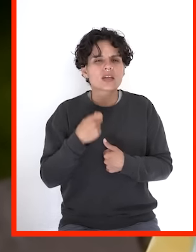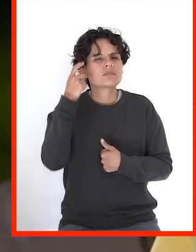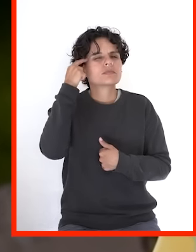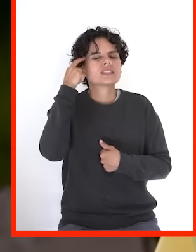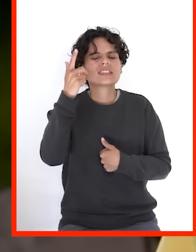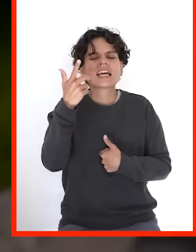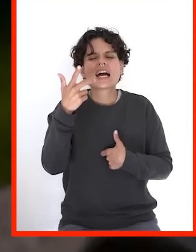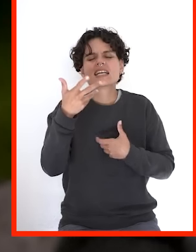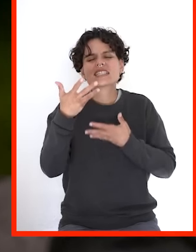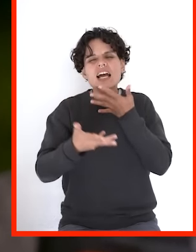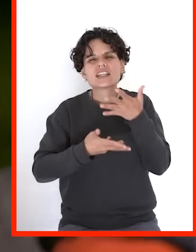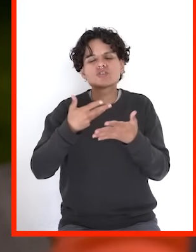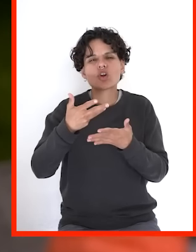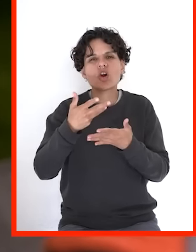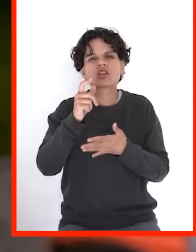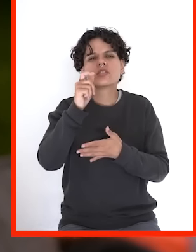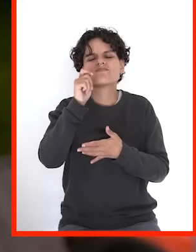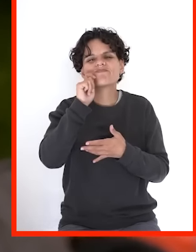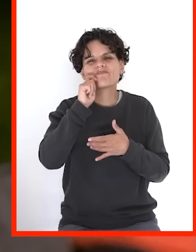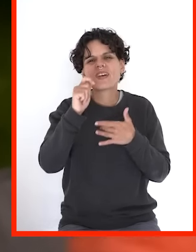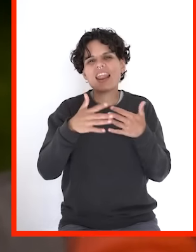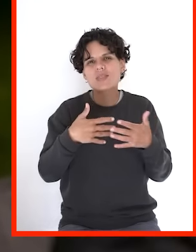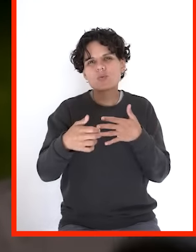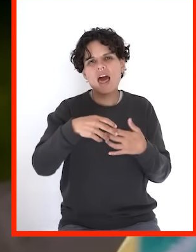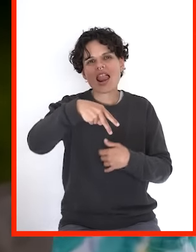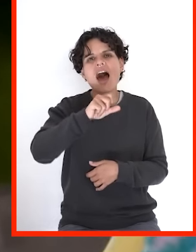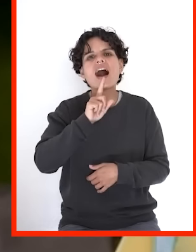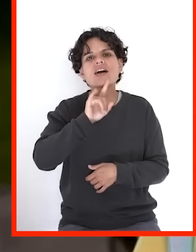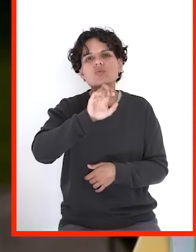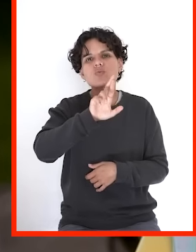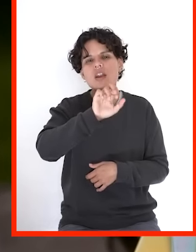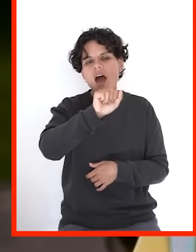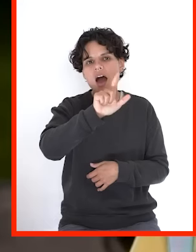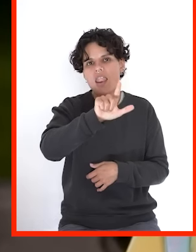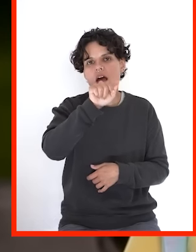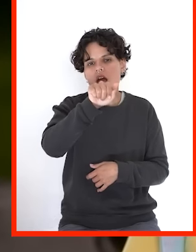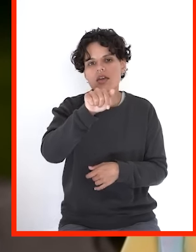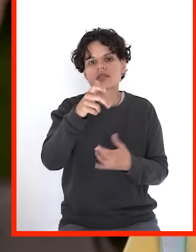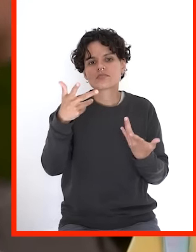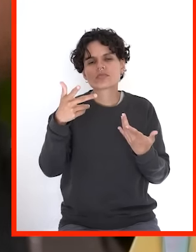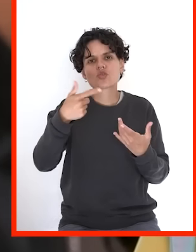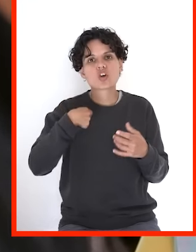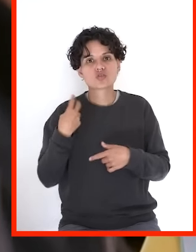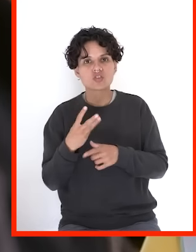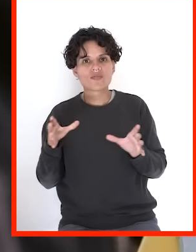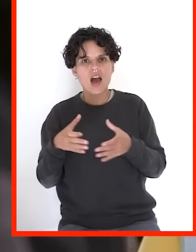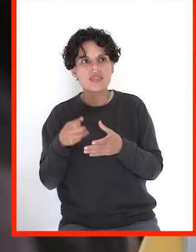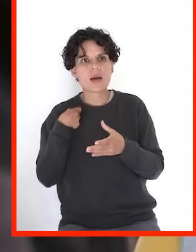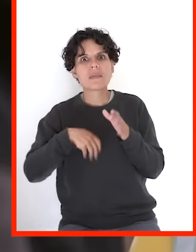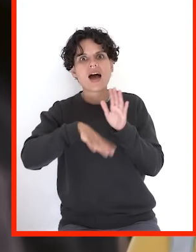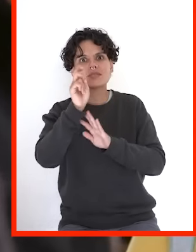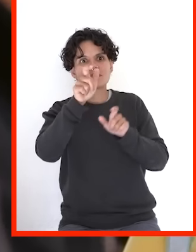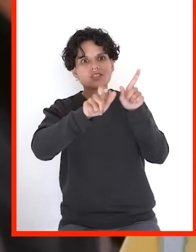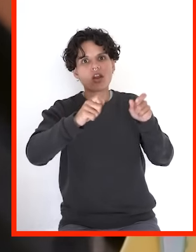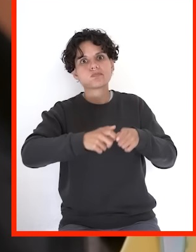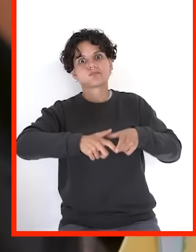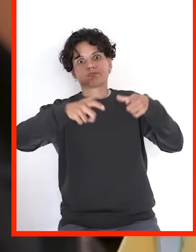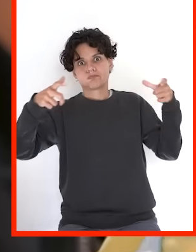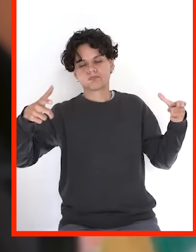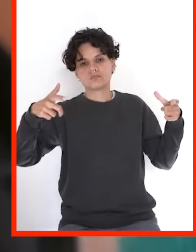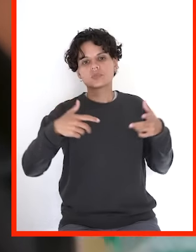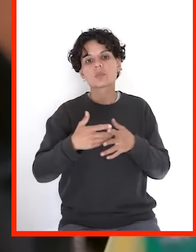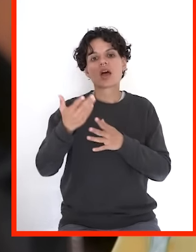Natural, Movimiento Original fue más transversal. Claro. Porque ya veníamos